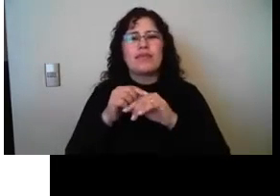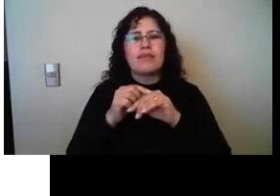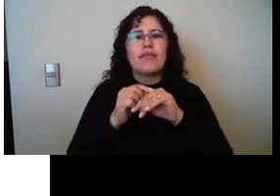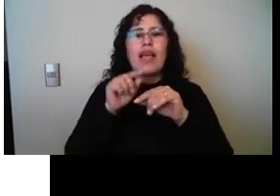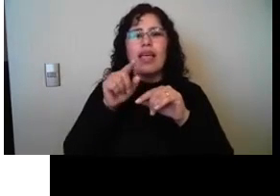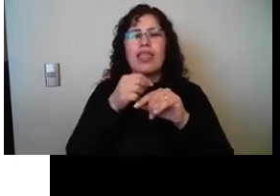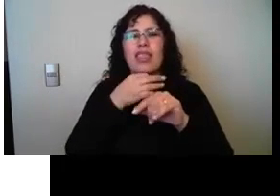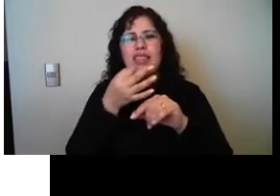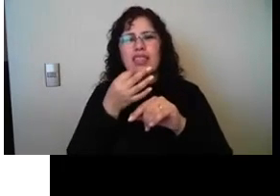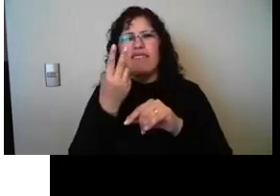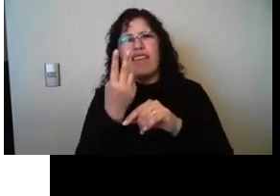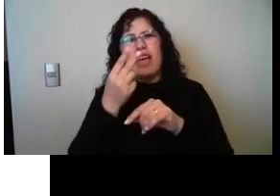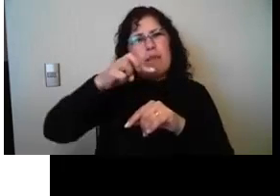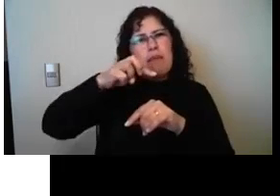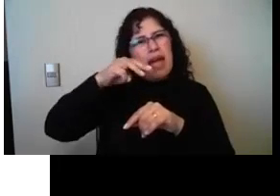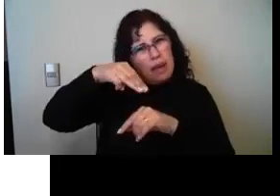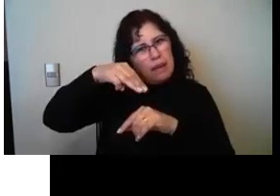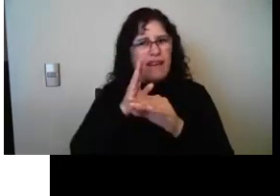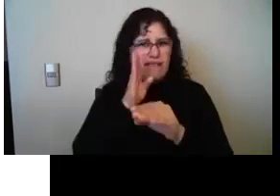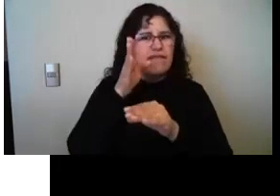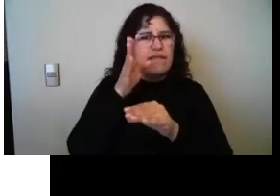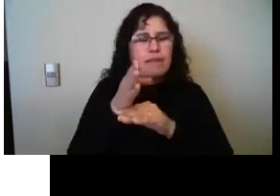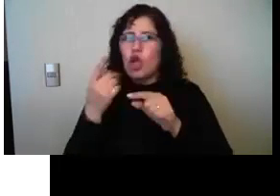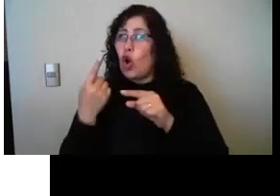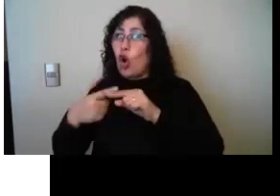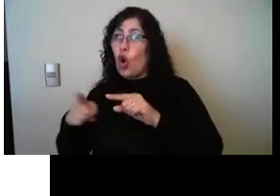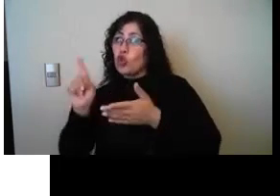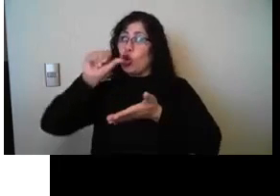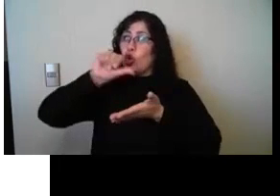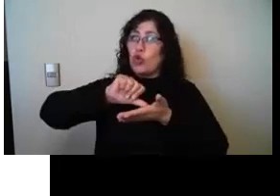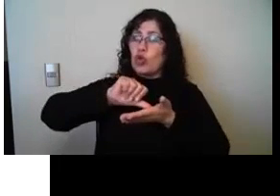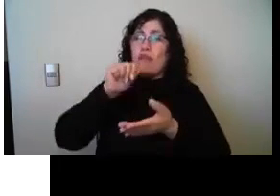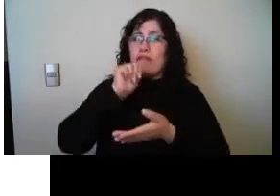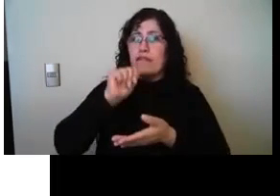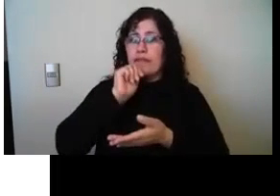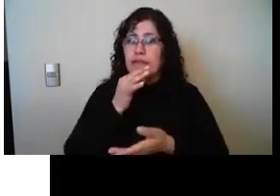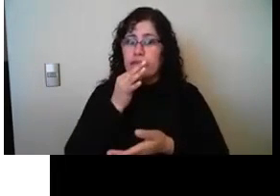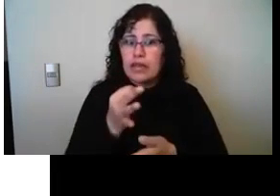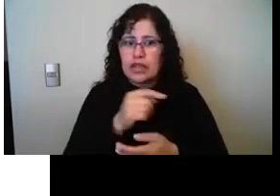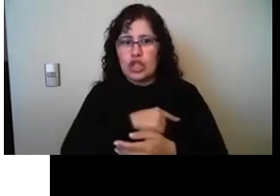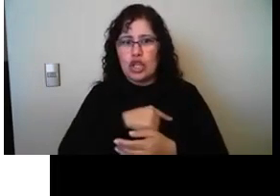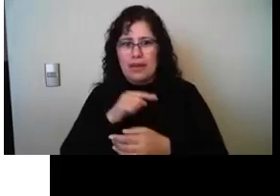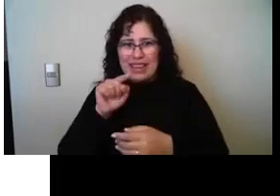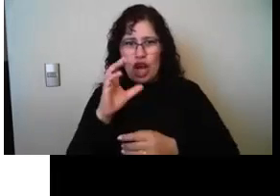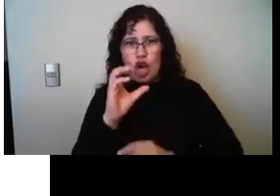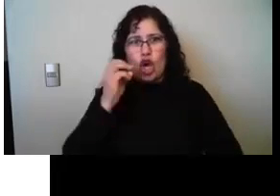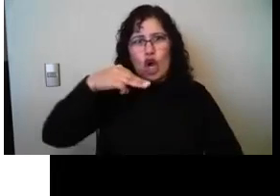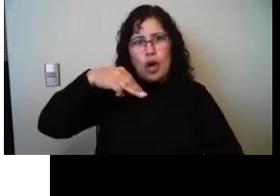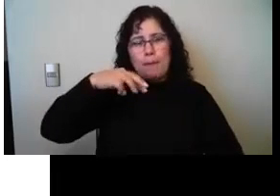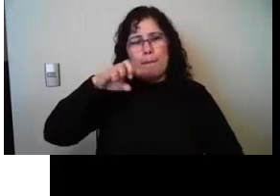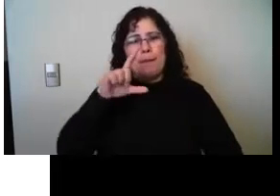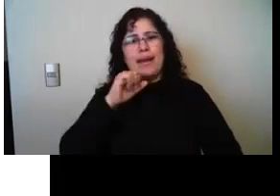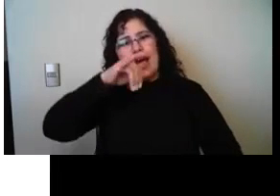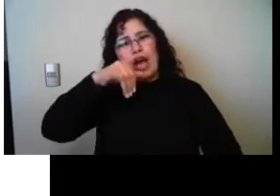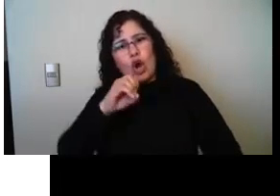y otro núcleo adicional que nosotros no hemos nombrado, denominado acá como complejo parabraquial, y la